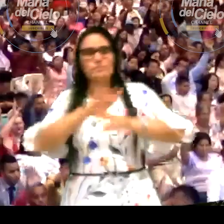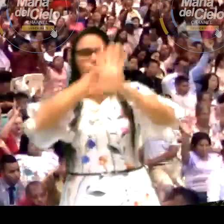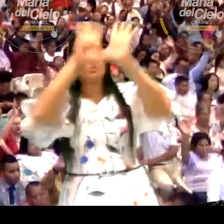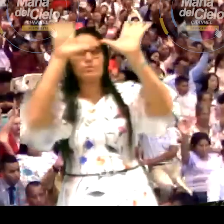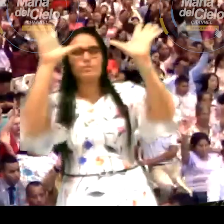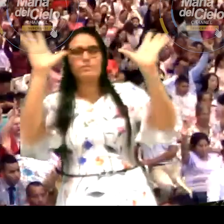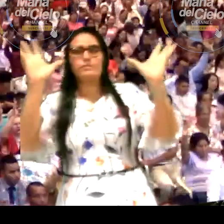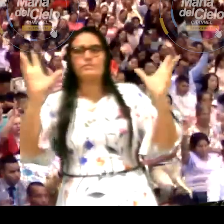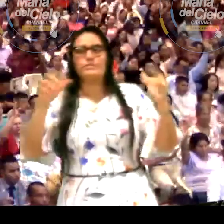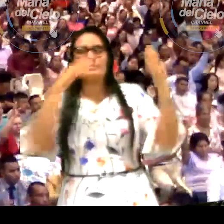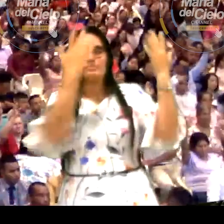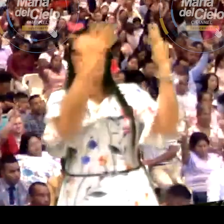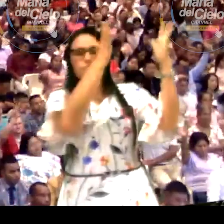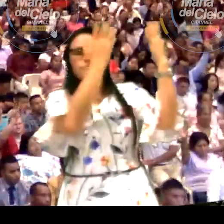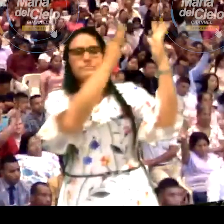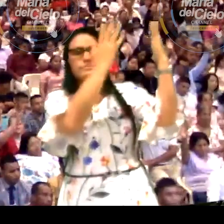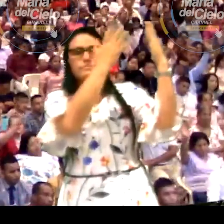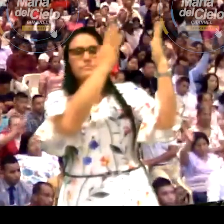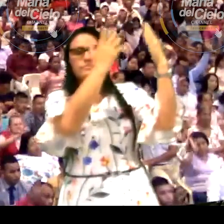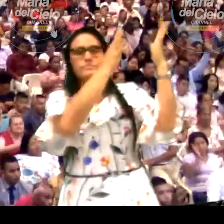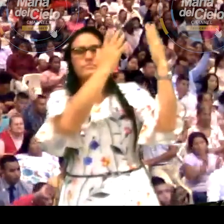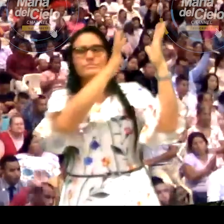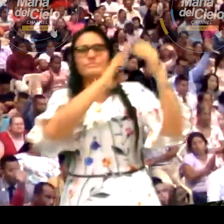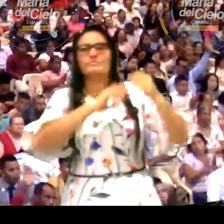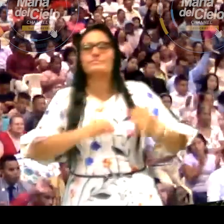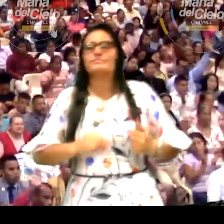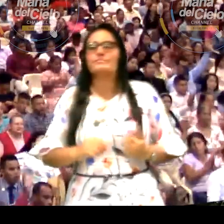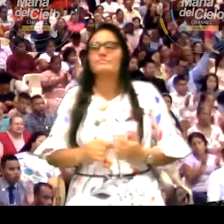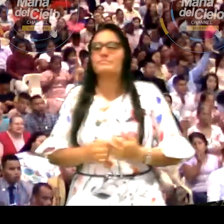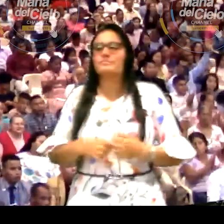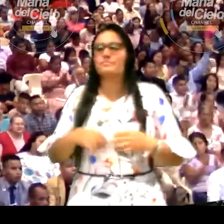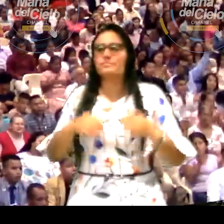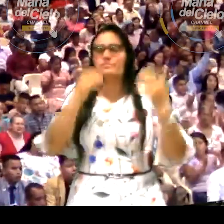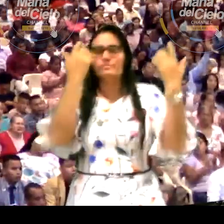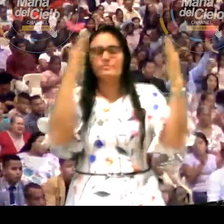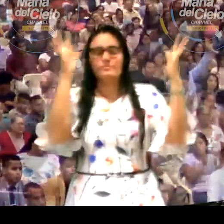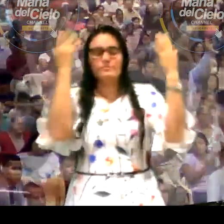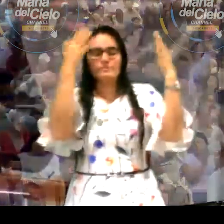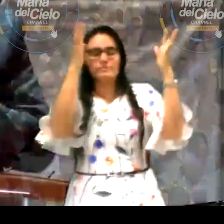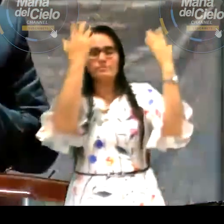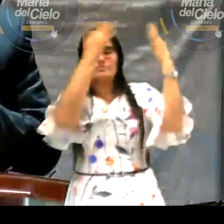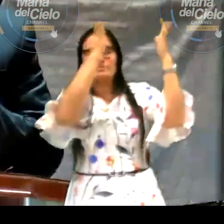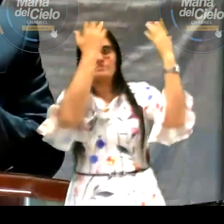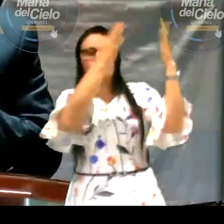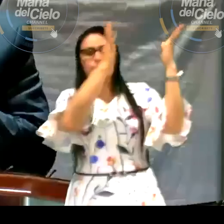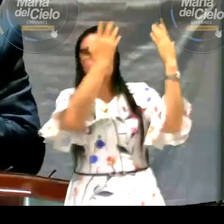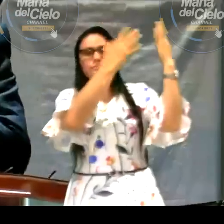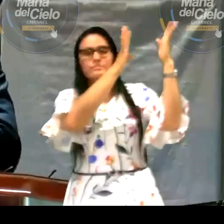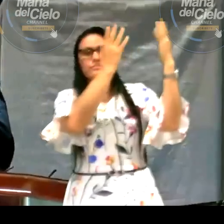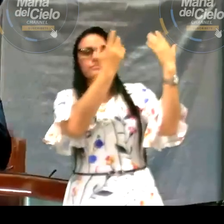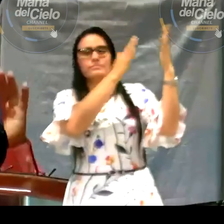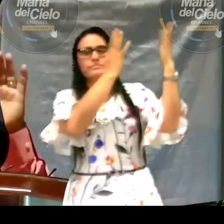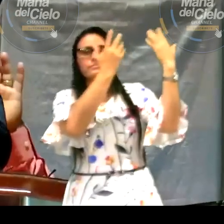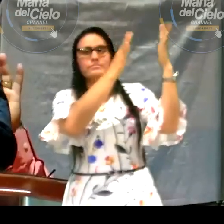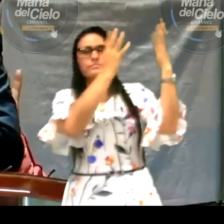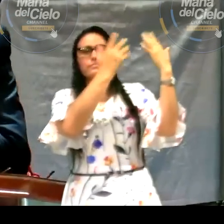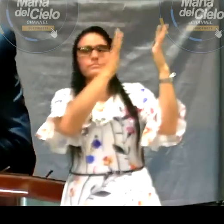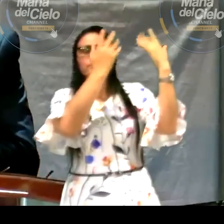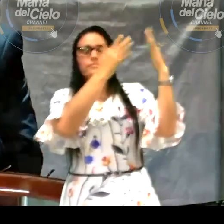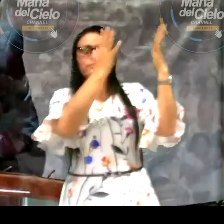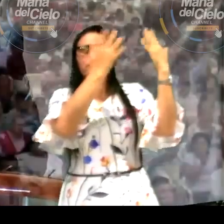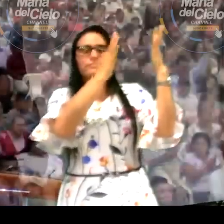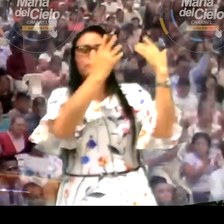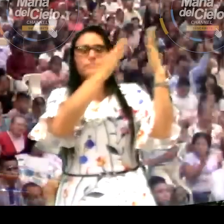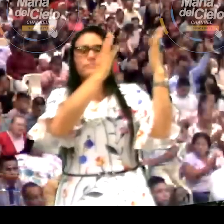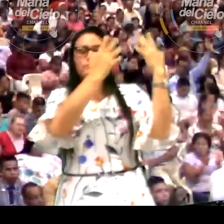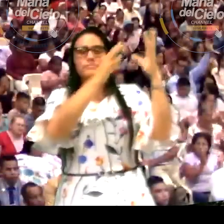esta noche. Alabe, alabe al Señor Jesucristo. Alabe al Señor Jesucristo. Adore